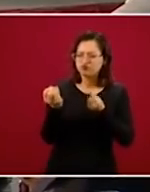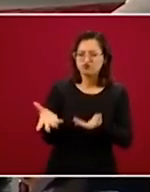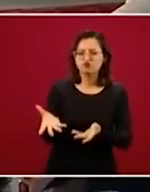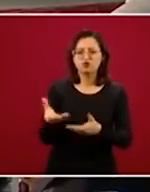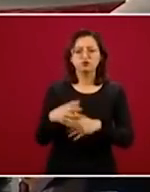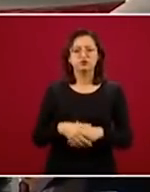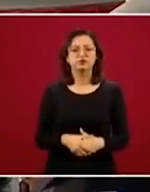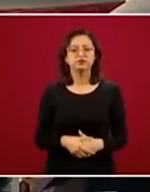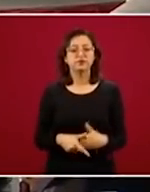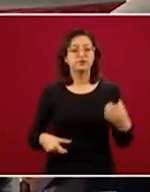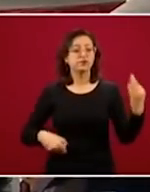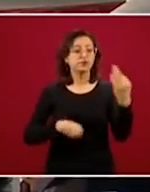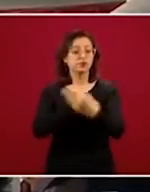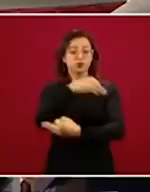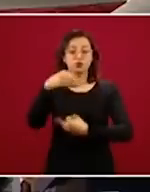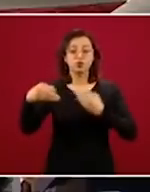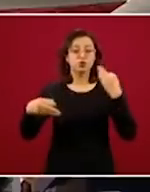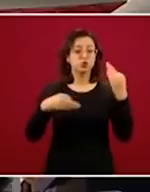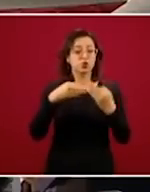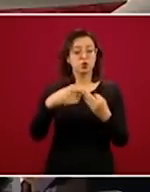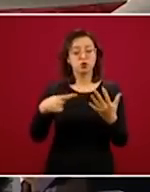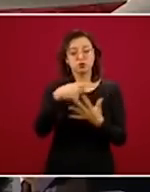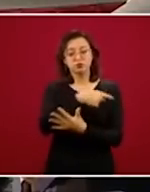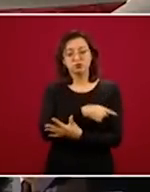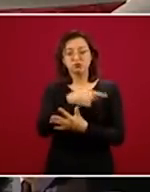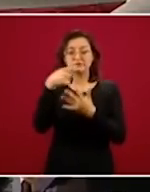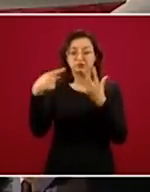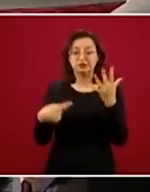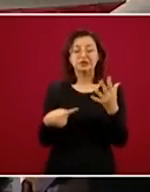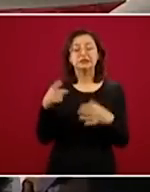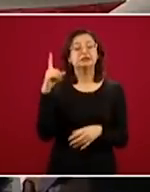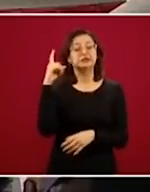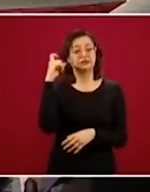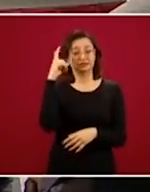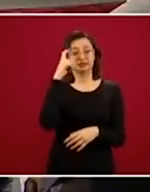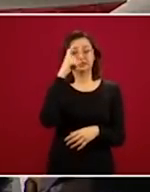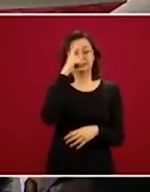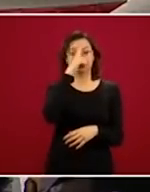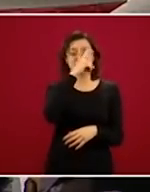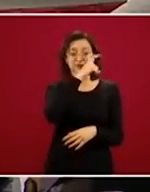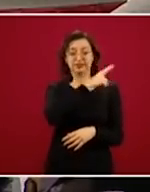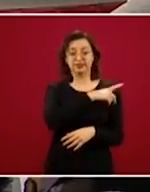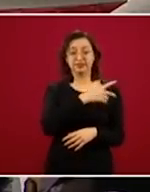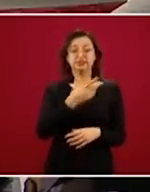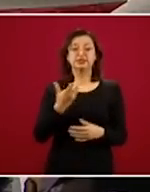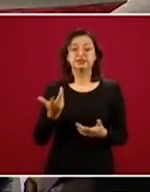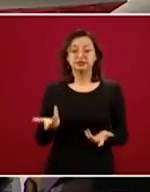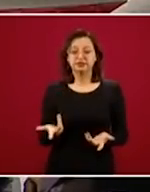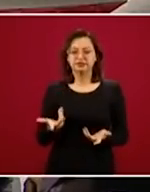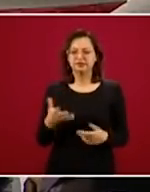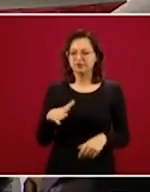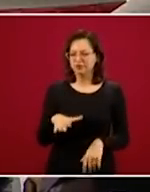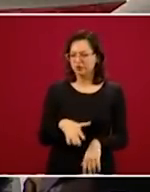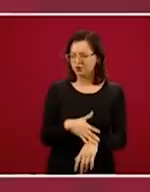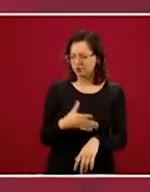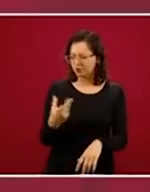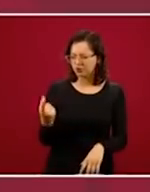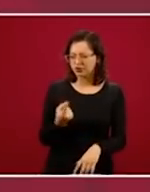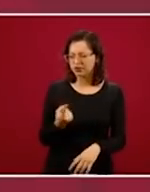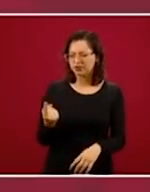todo esto qué es complejo no tanto por